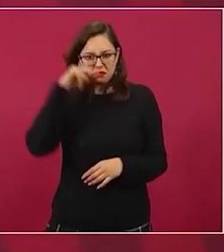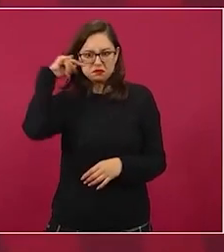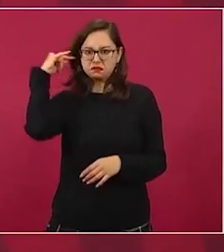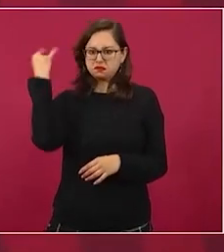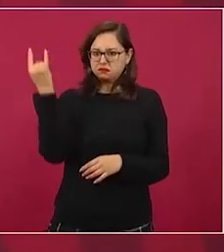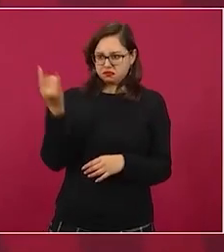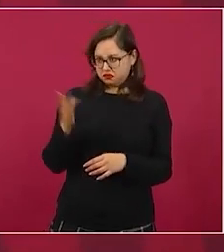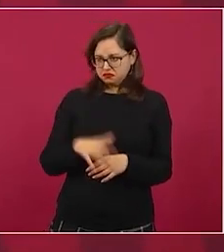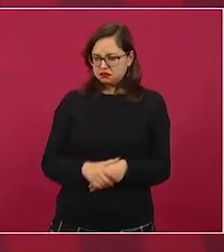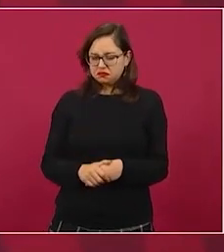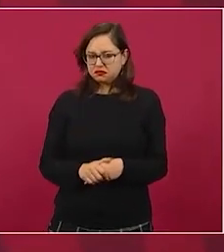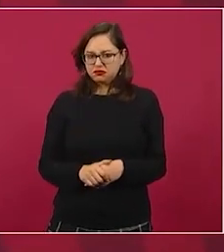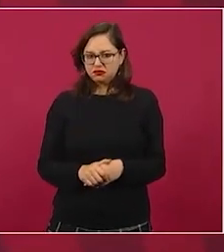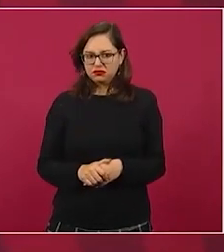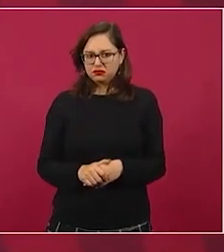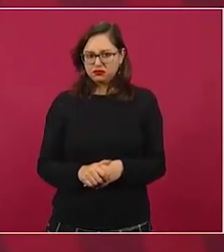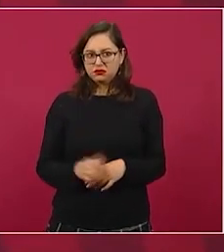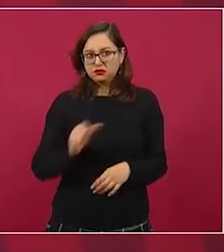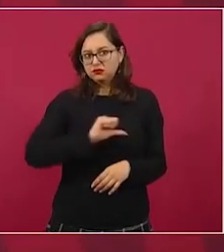de que